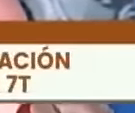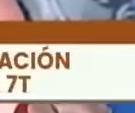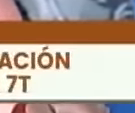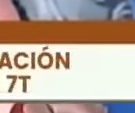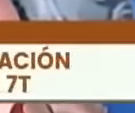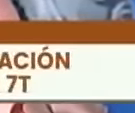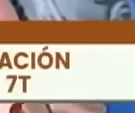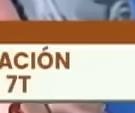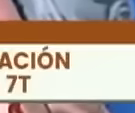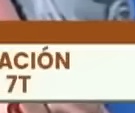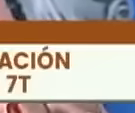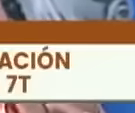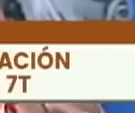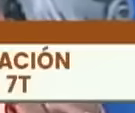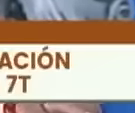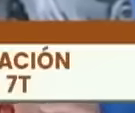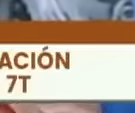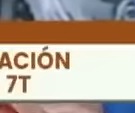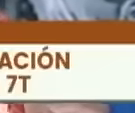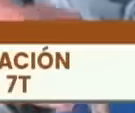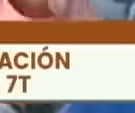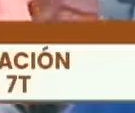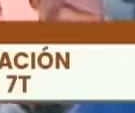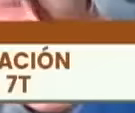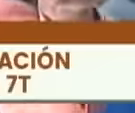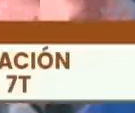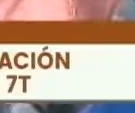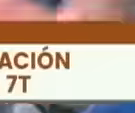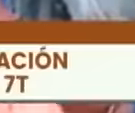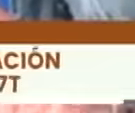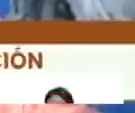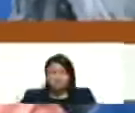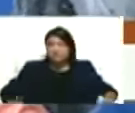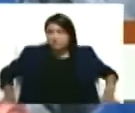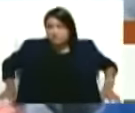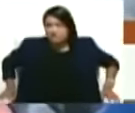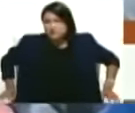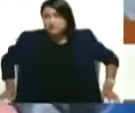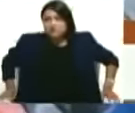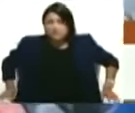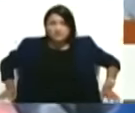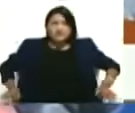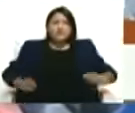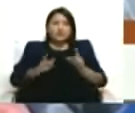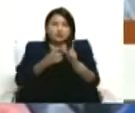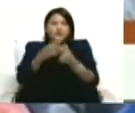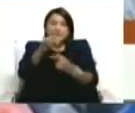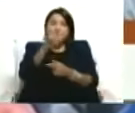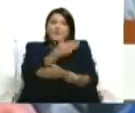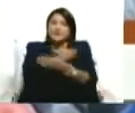popular, que en el 2018 había dicho es Nicolás Maduro presidente.